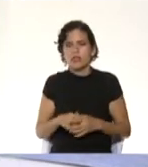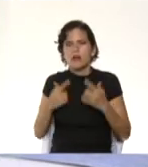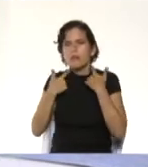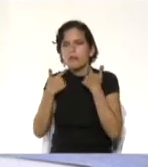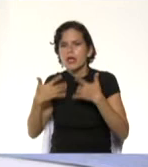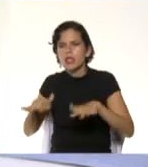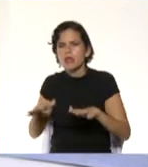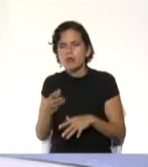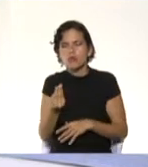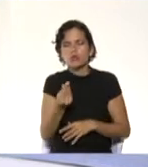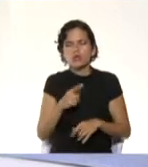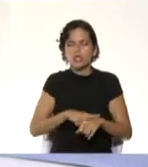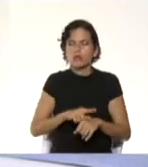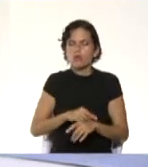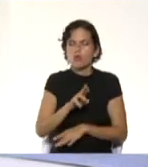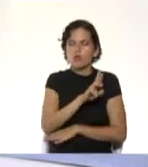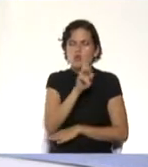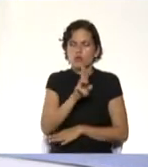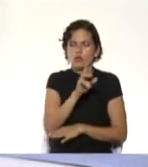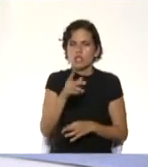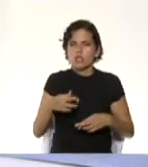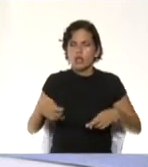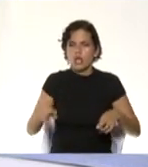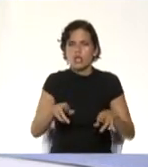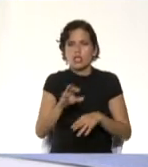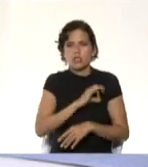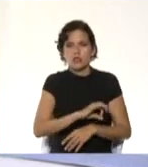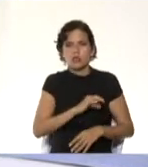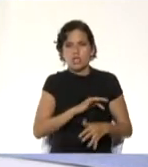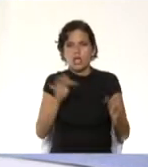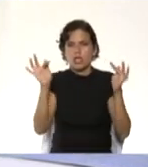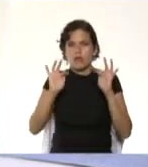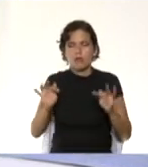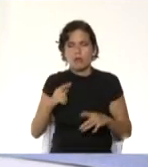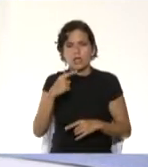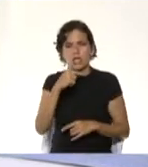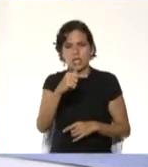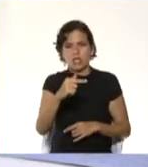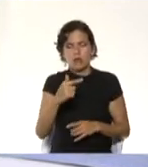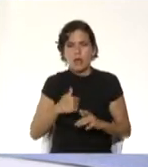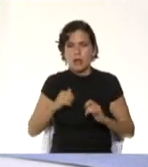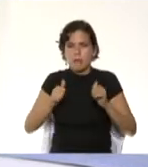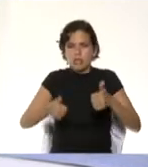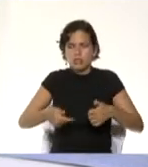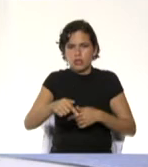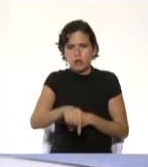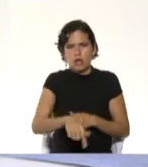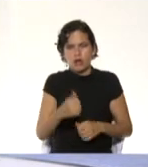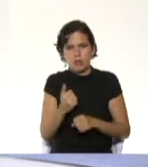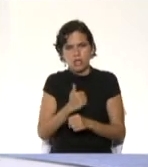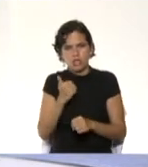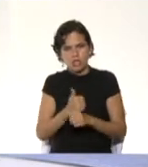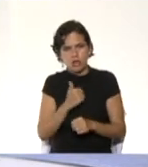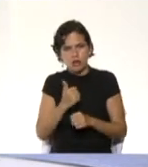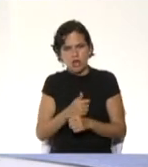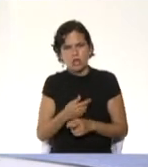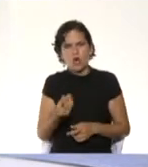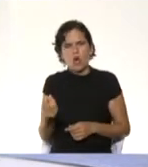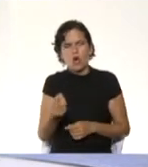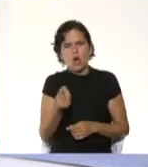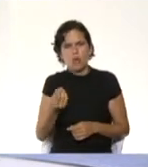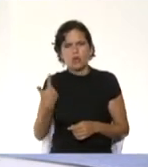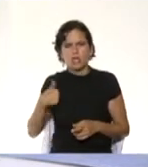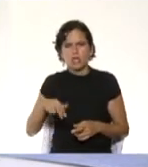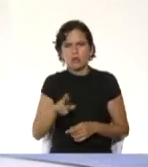sociales y a veces perdemos mucho tiempo utilizando las redes sociales de forma negativa. Entonces, a